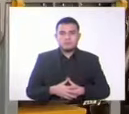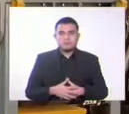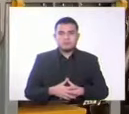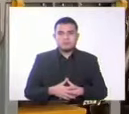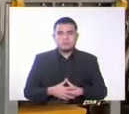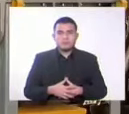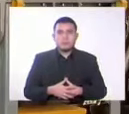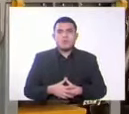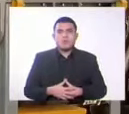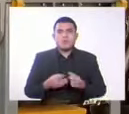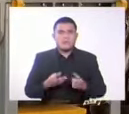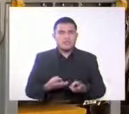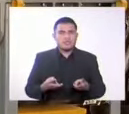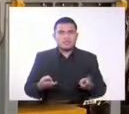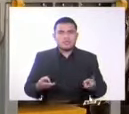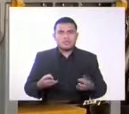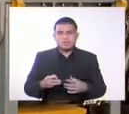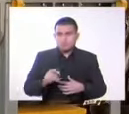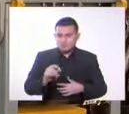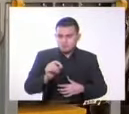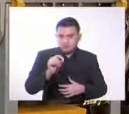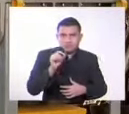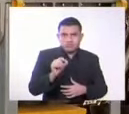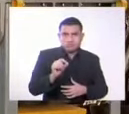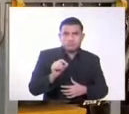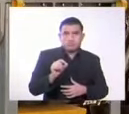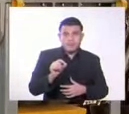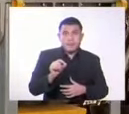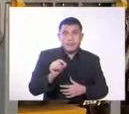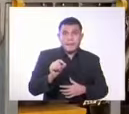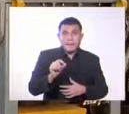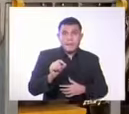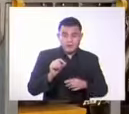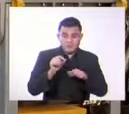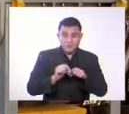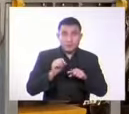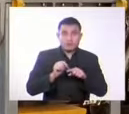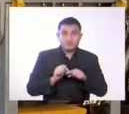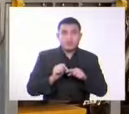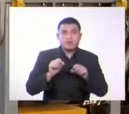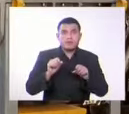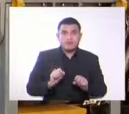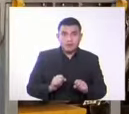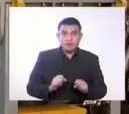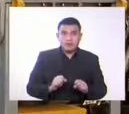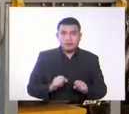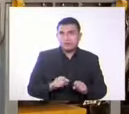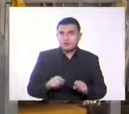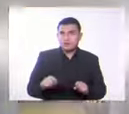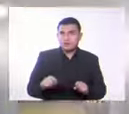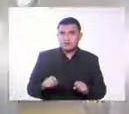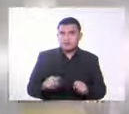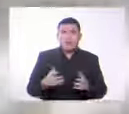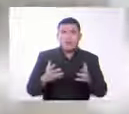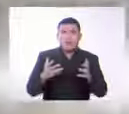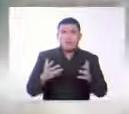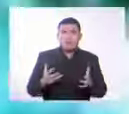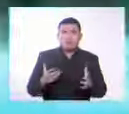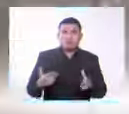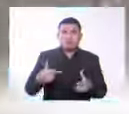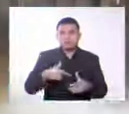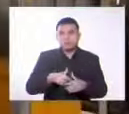Como un material miles de veces más pequeño que la punta de un alfiler puede eliminar desechos de millones de barriles de petróleo.